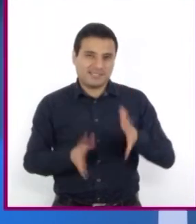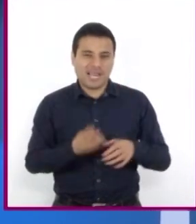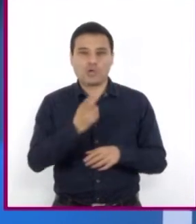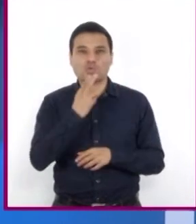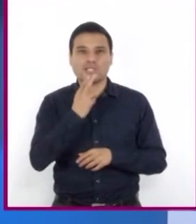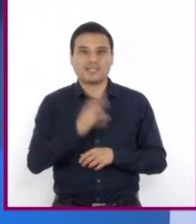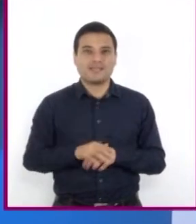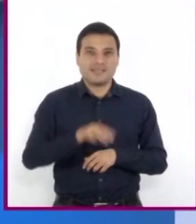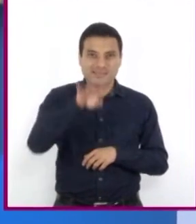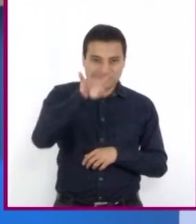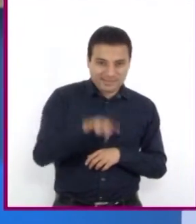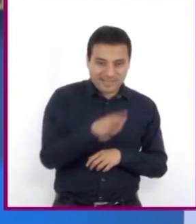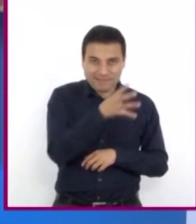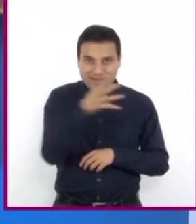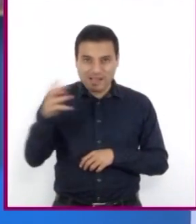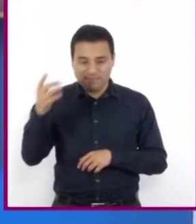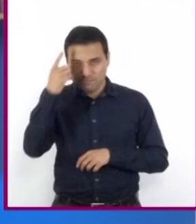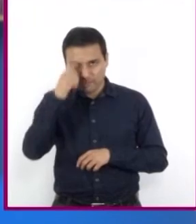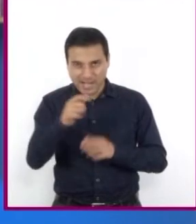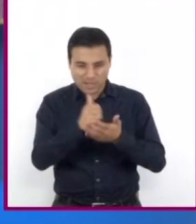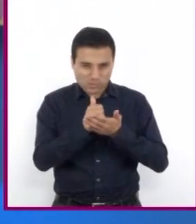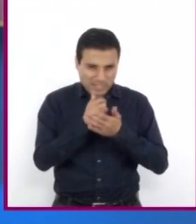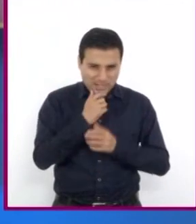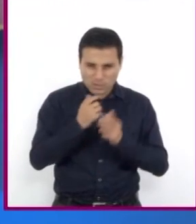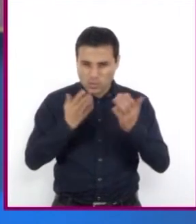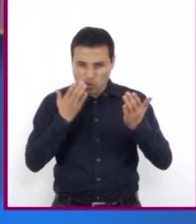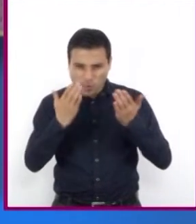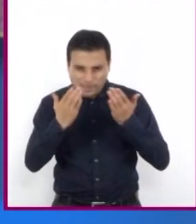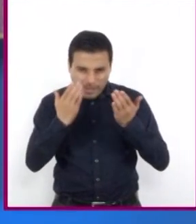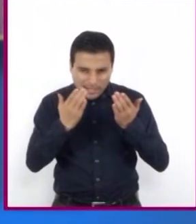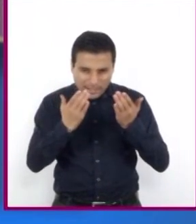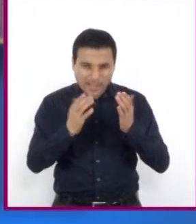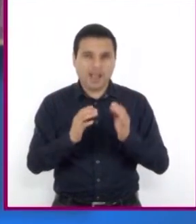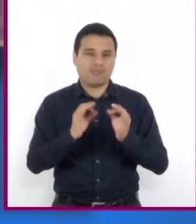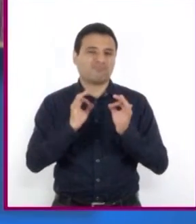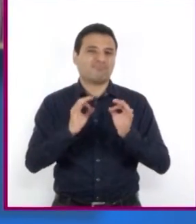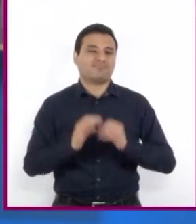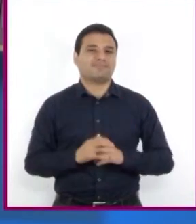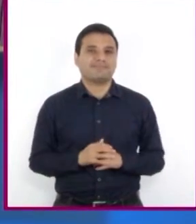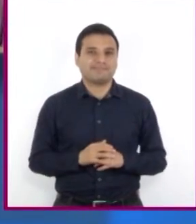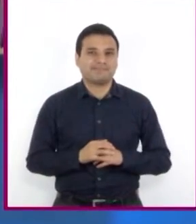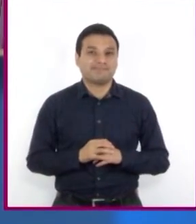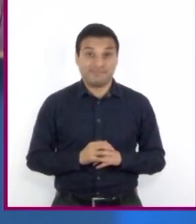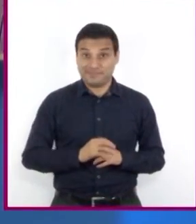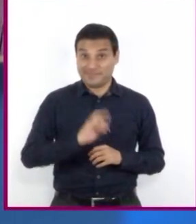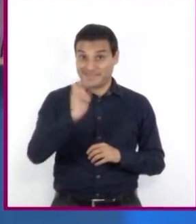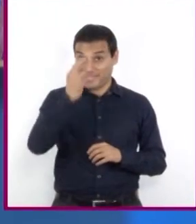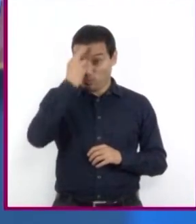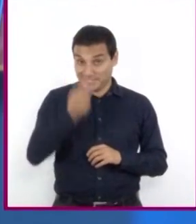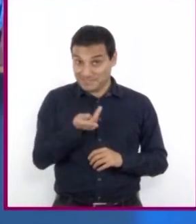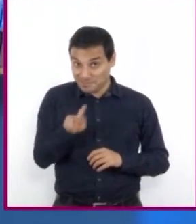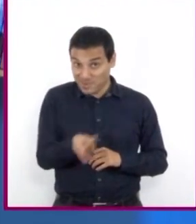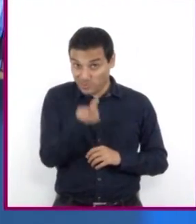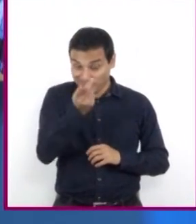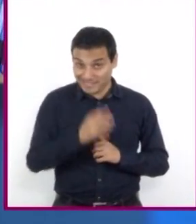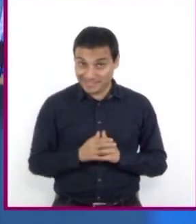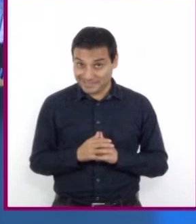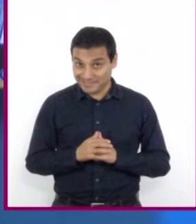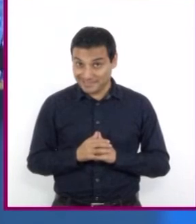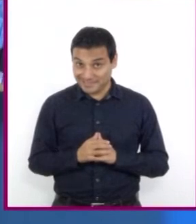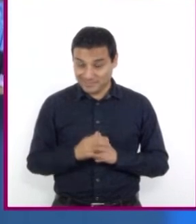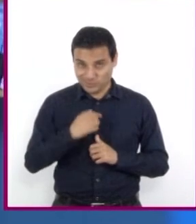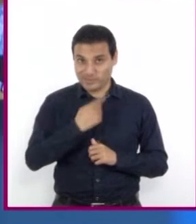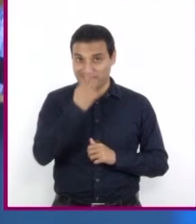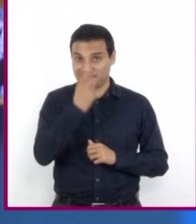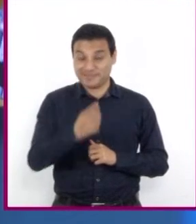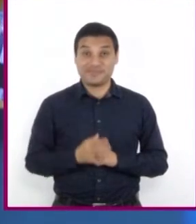tabular como medio para comparar y verificar su equivalencia. ¿Recuerdan la pregunta, ¿solo una